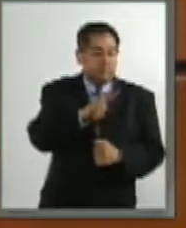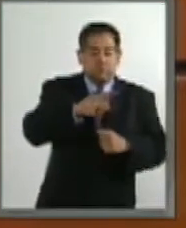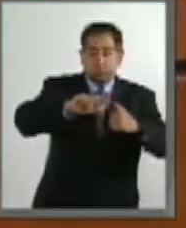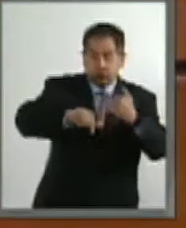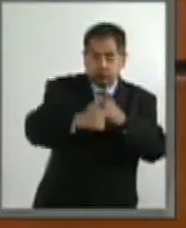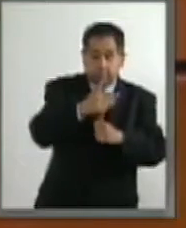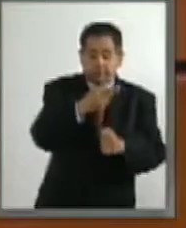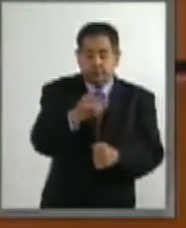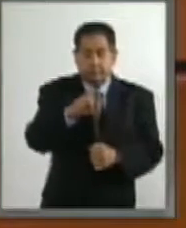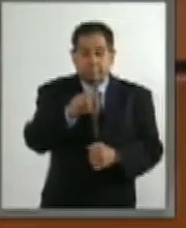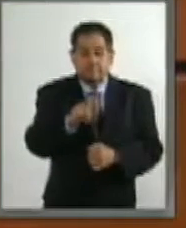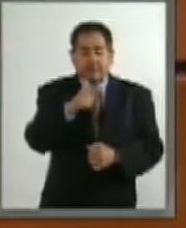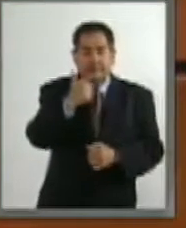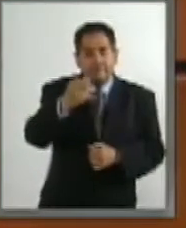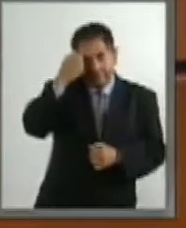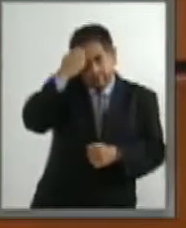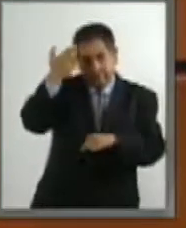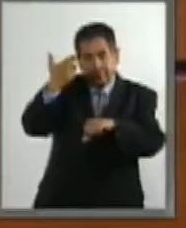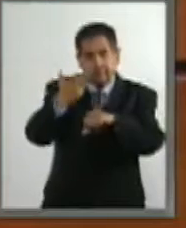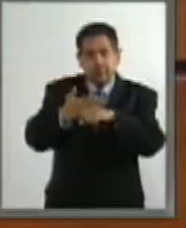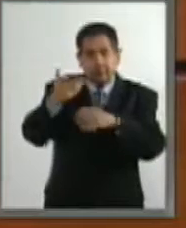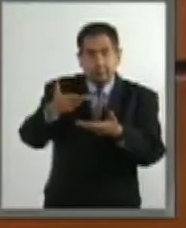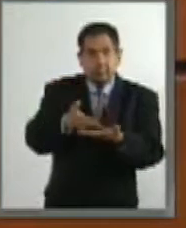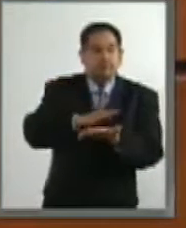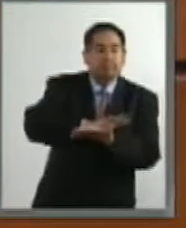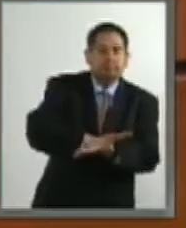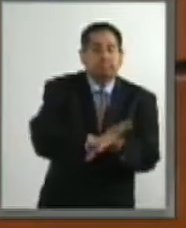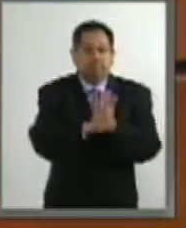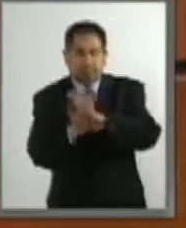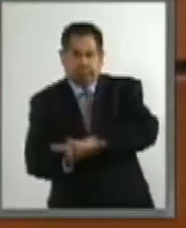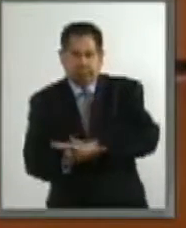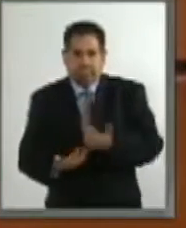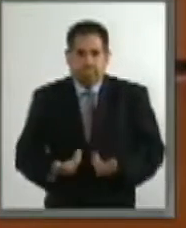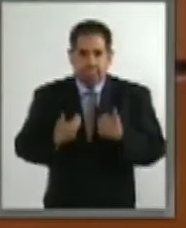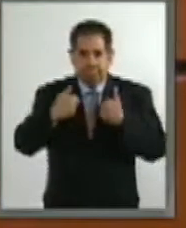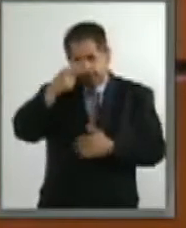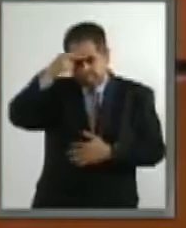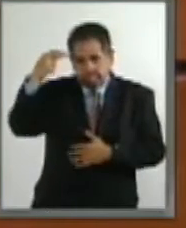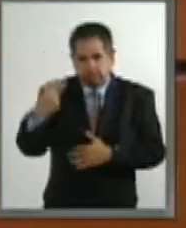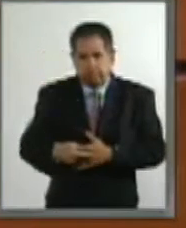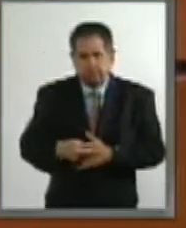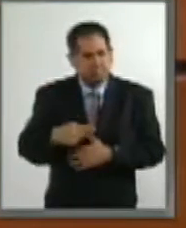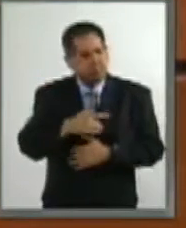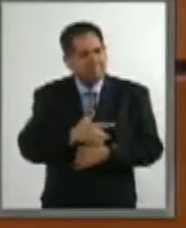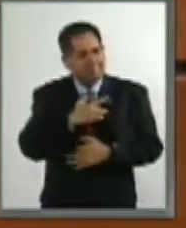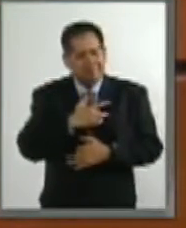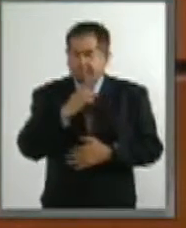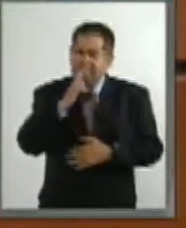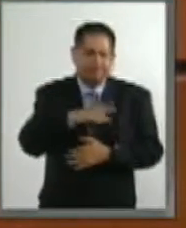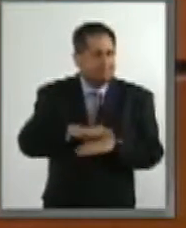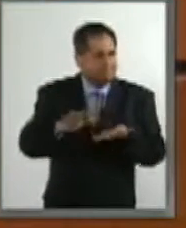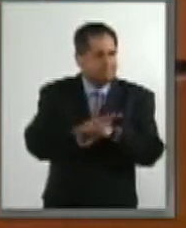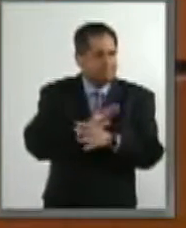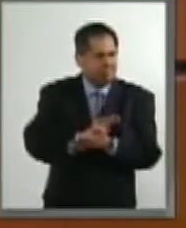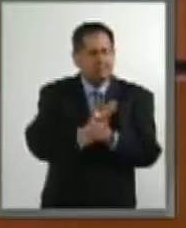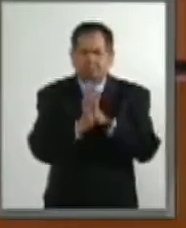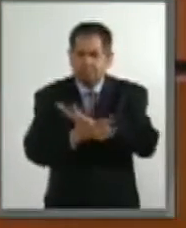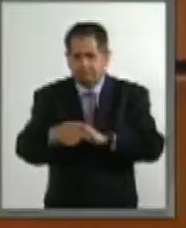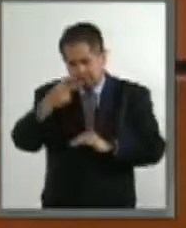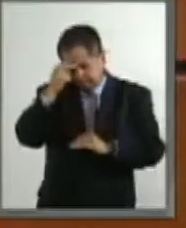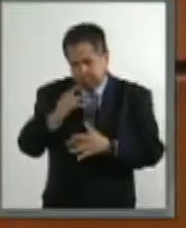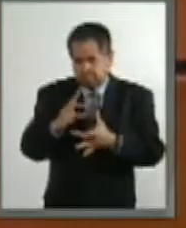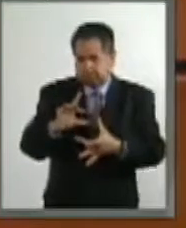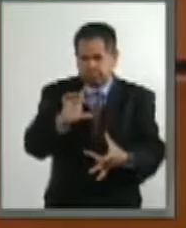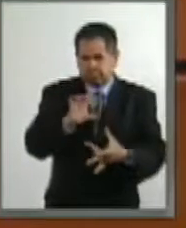12.377 extranjeros ahora son mexicanos decidieron ser parte de méxico son parte de todos